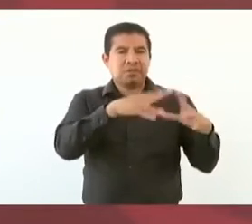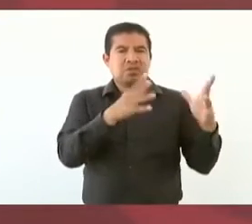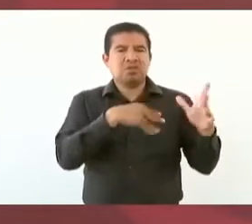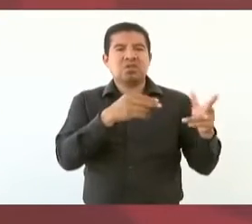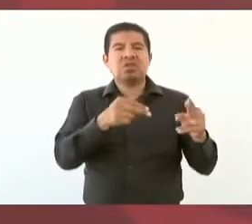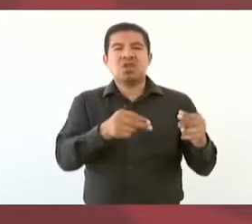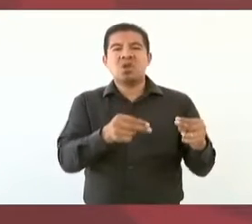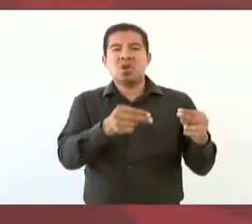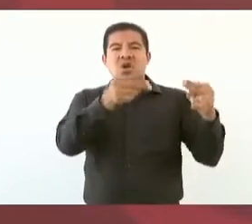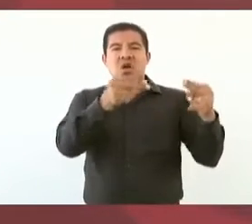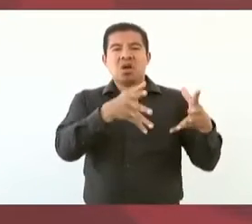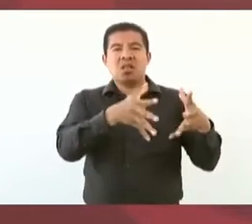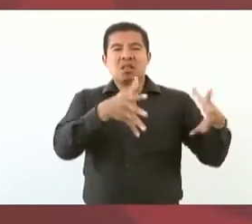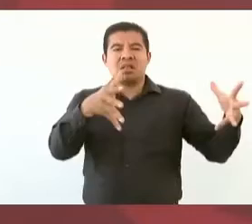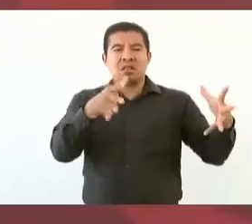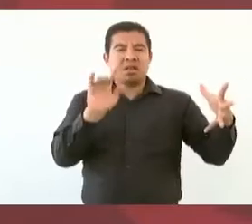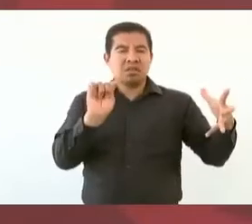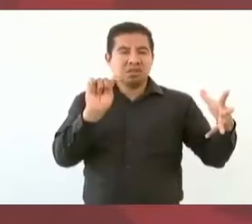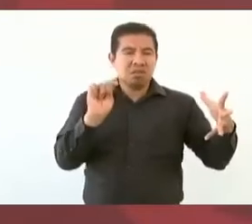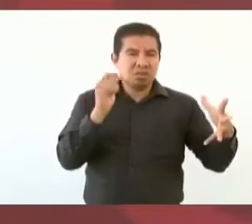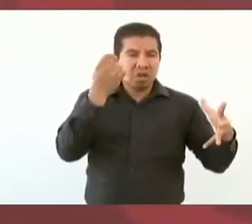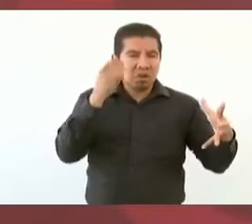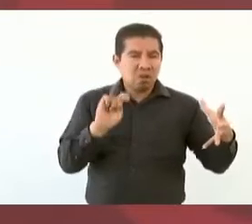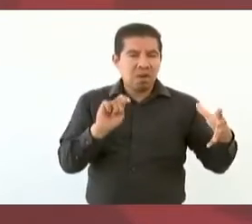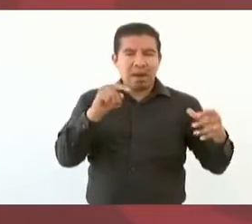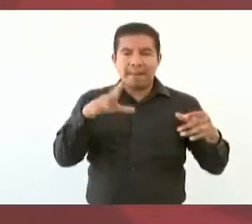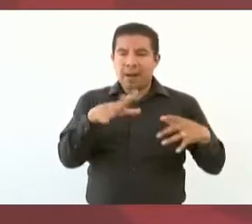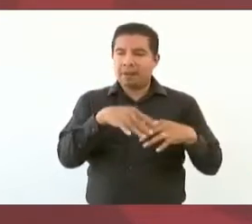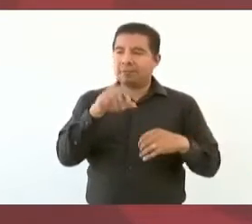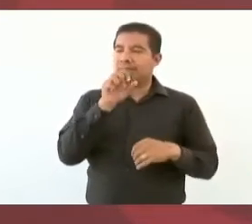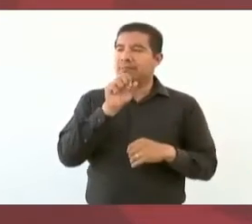los últimos tiempos la tecnología.